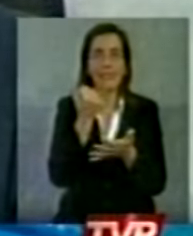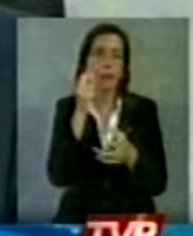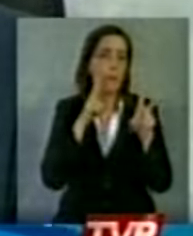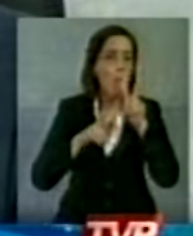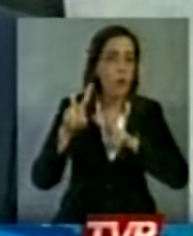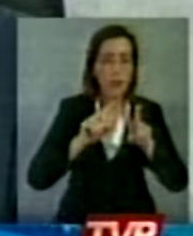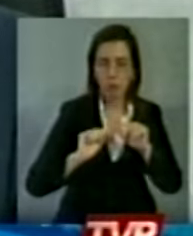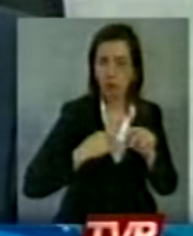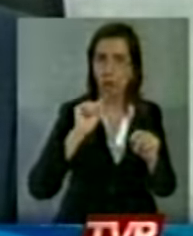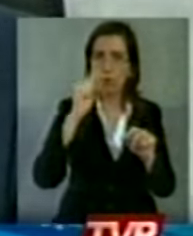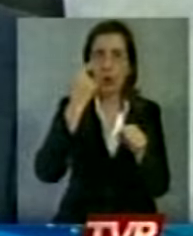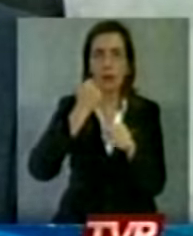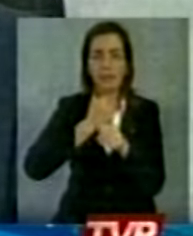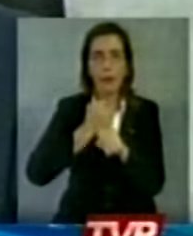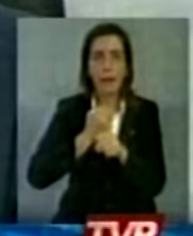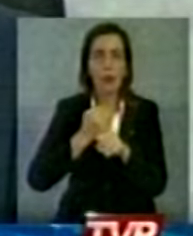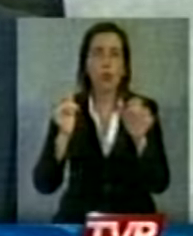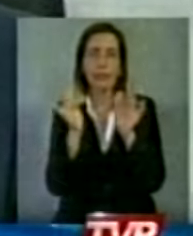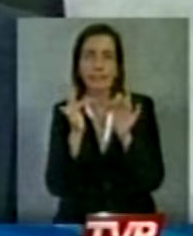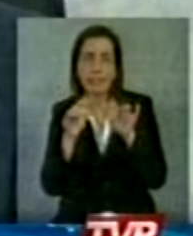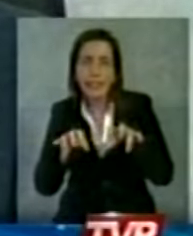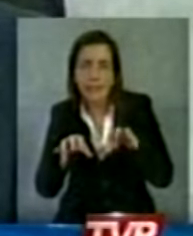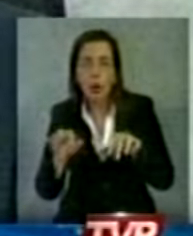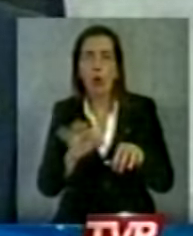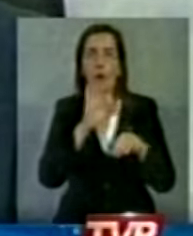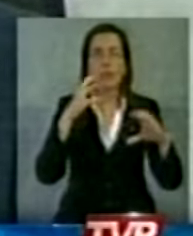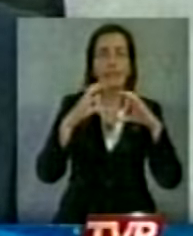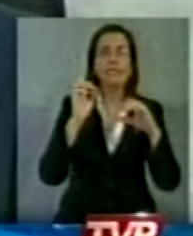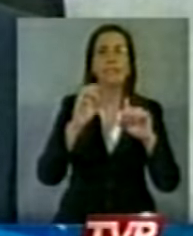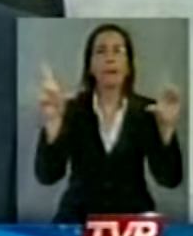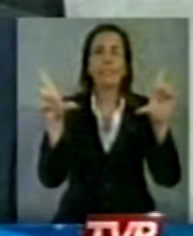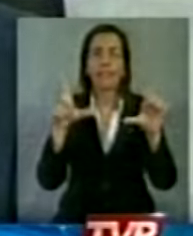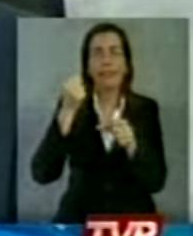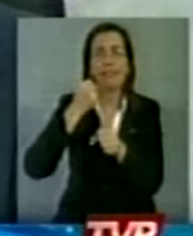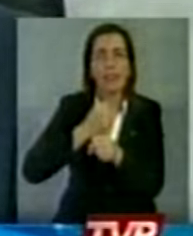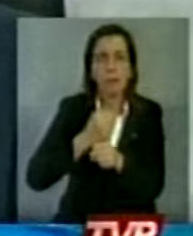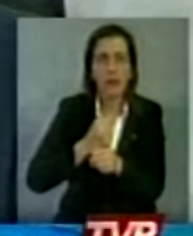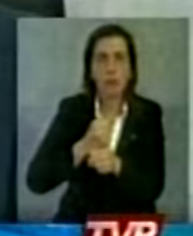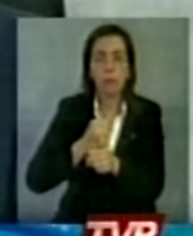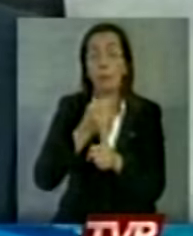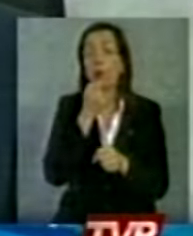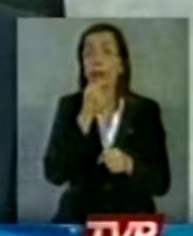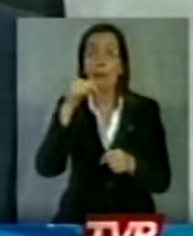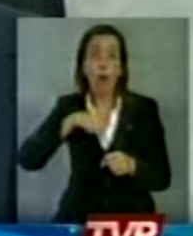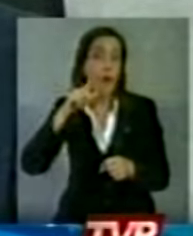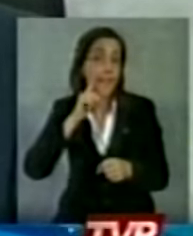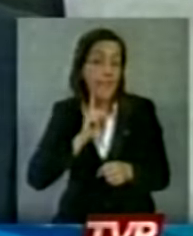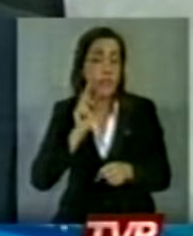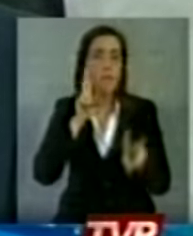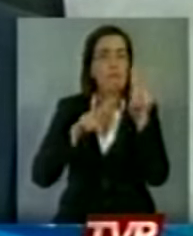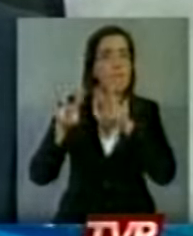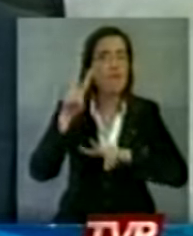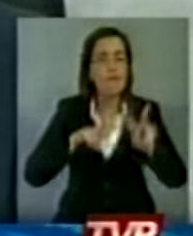el autoempleo, la informática, el teletrabajo. Hoy, la búsqueda de